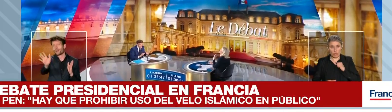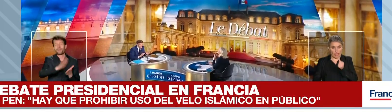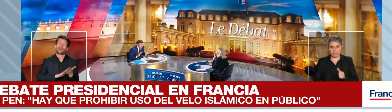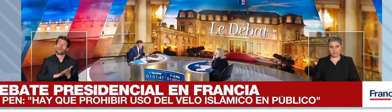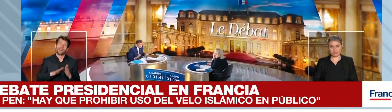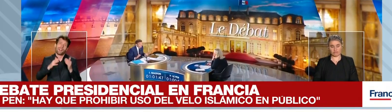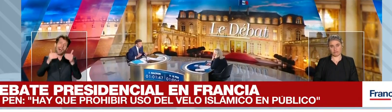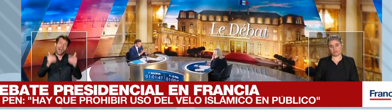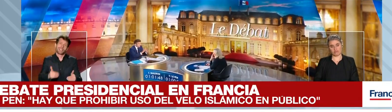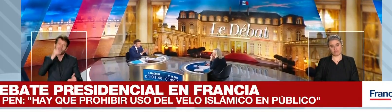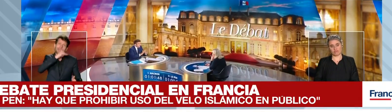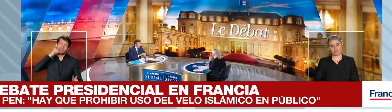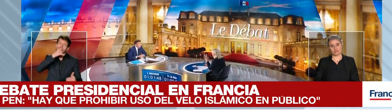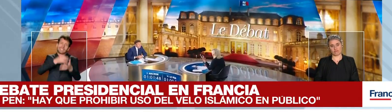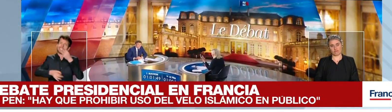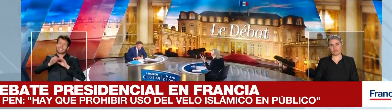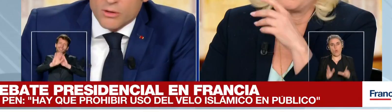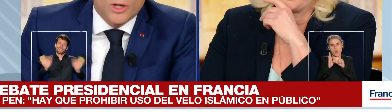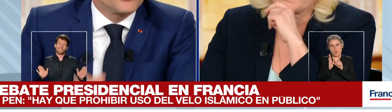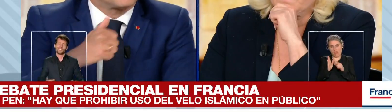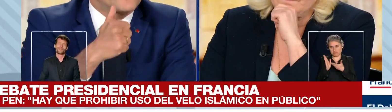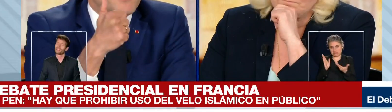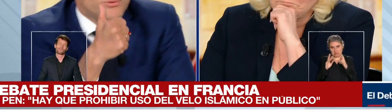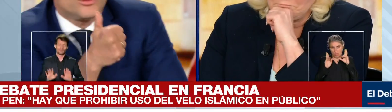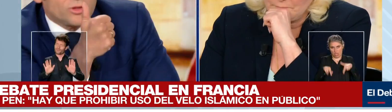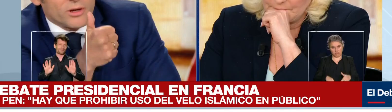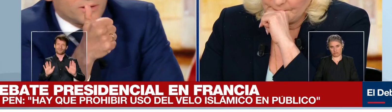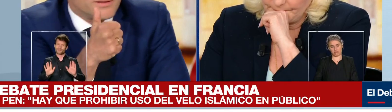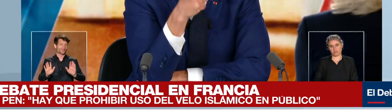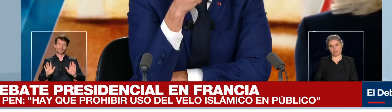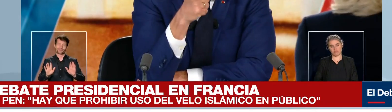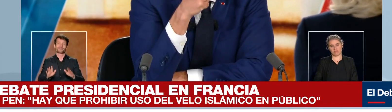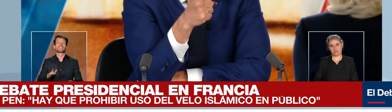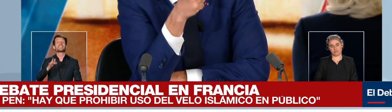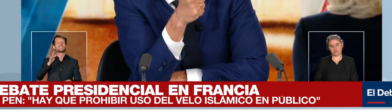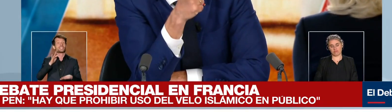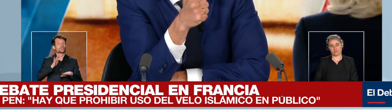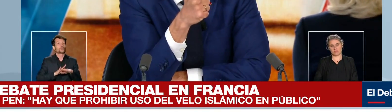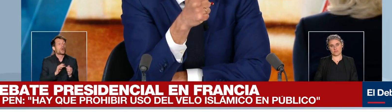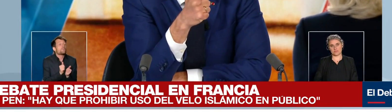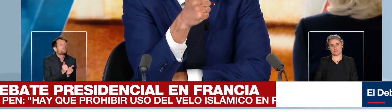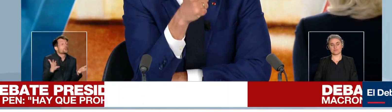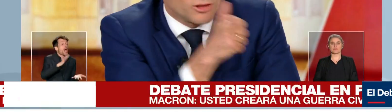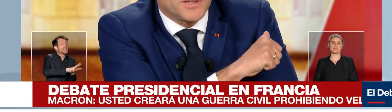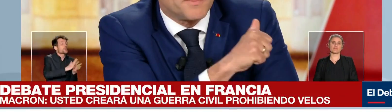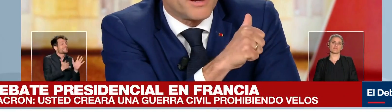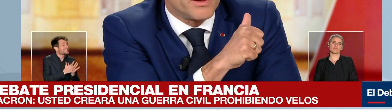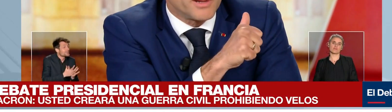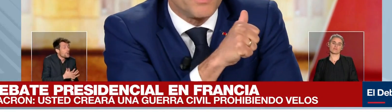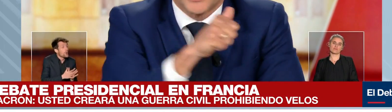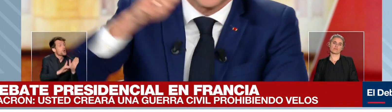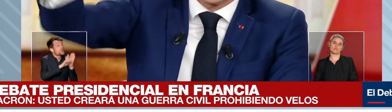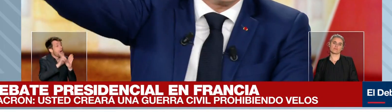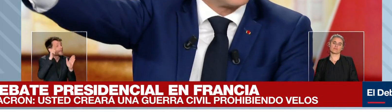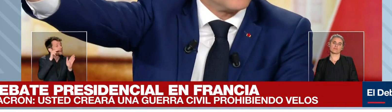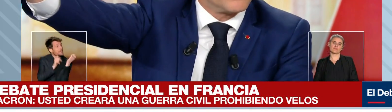tonterías. Nada, por favor, Macron. No diga tonterías. Eso no sirvió para nada. Cerramos varias asociaciones que no